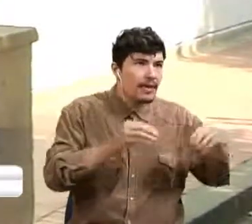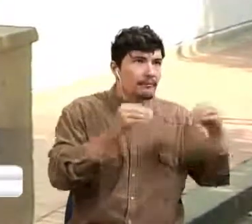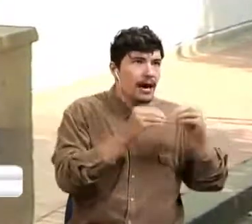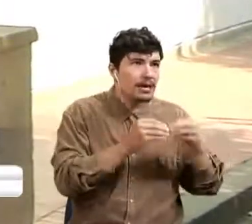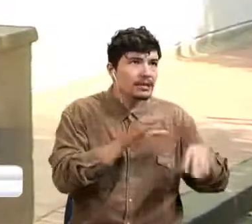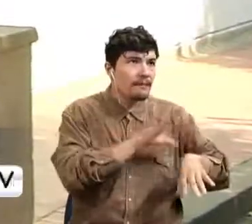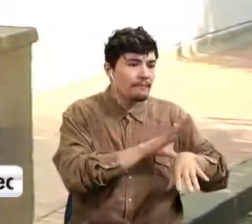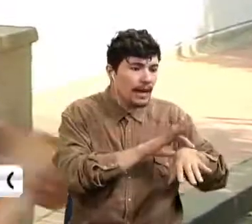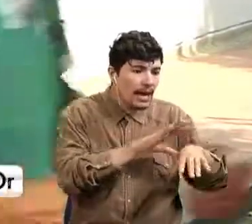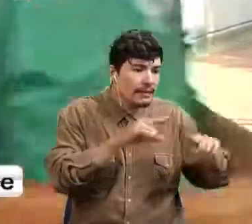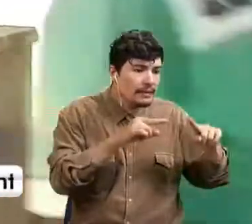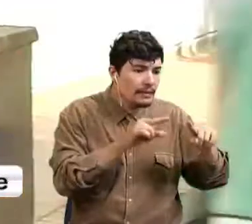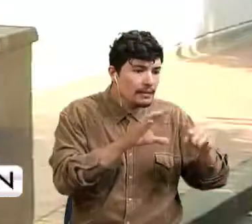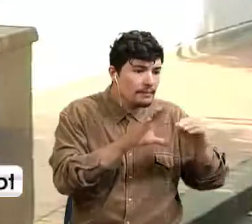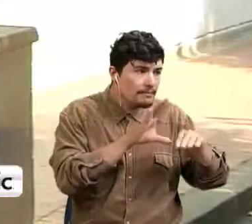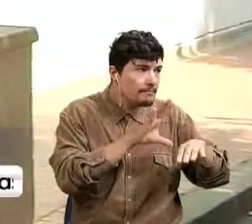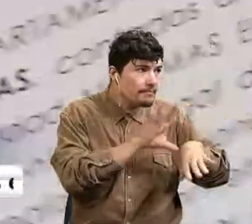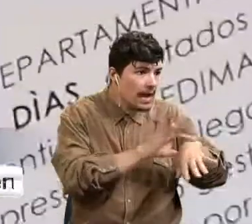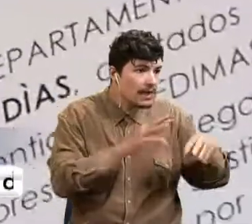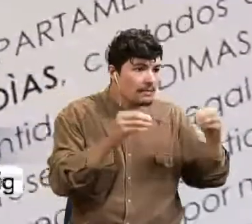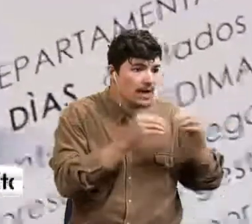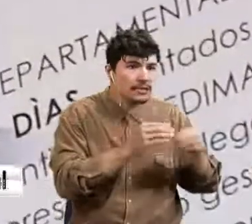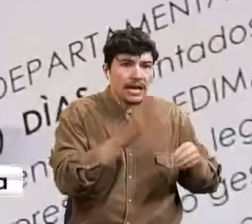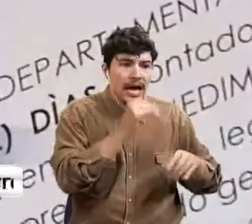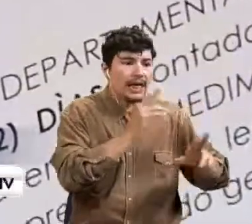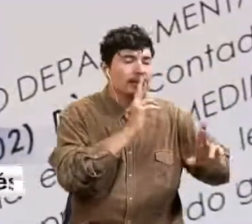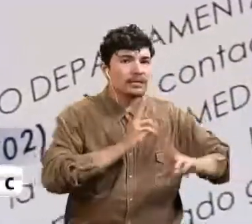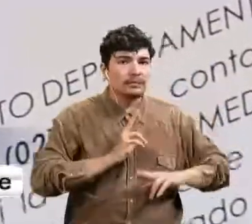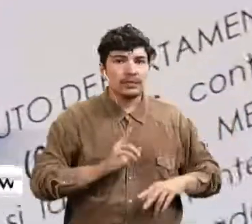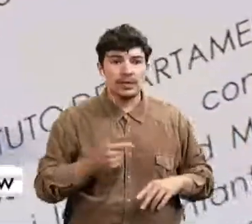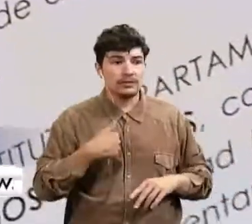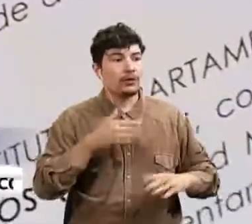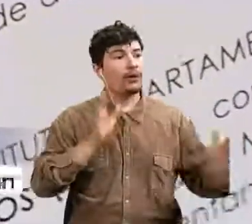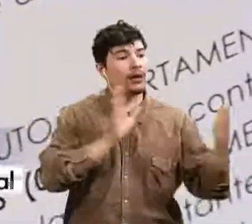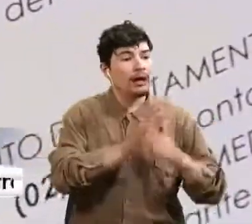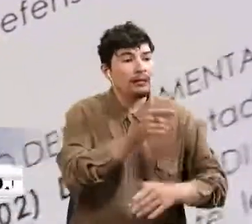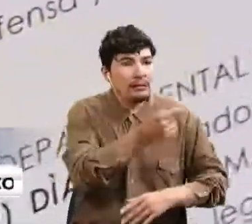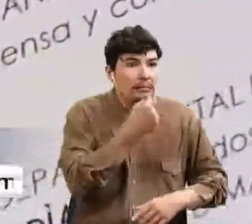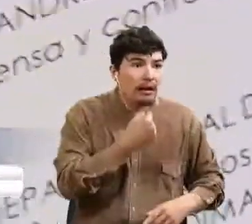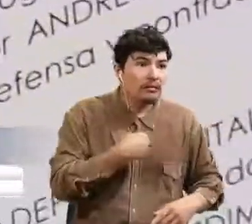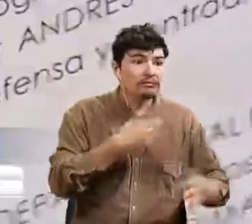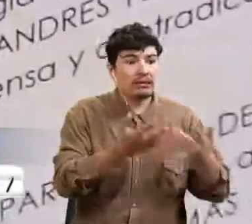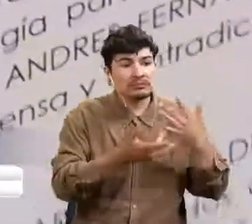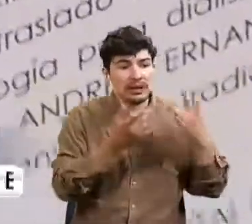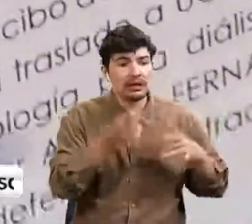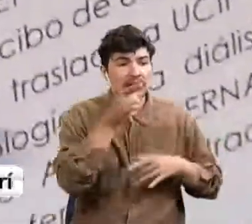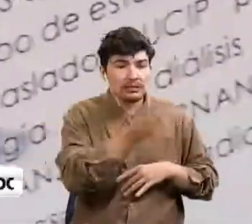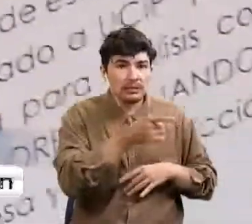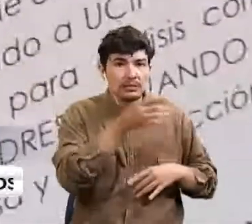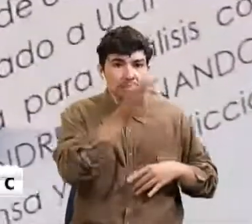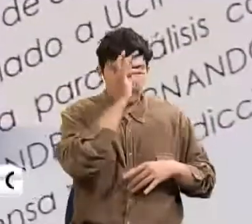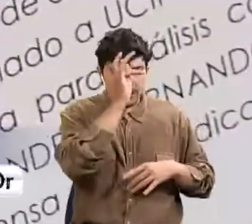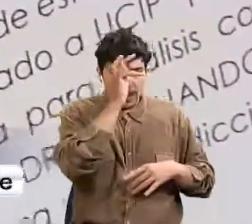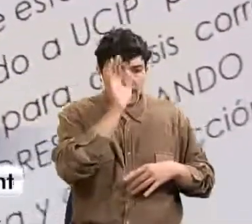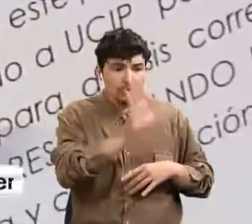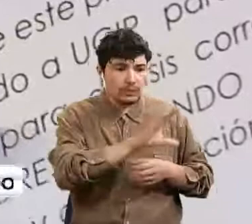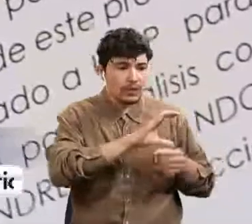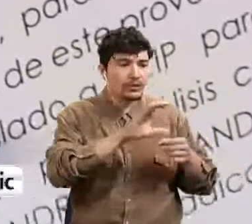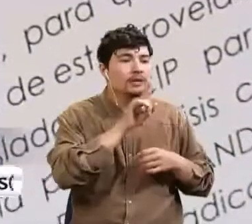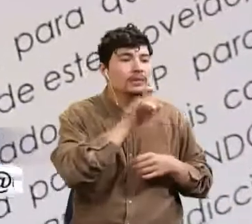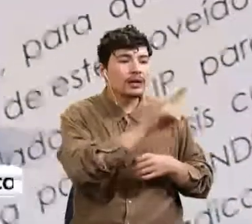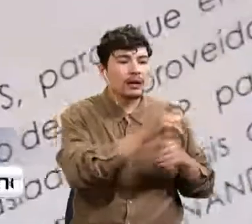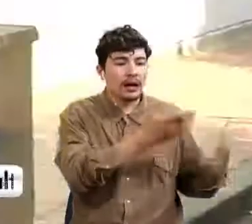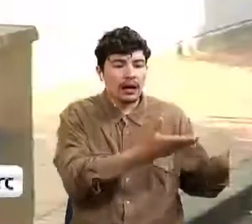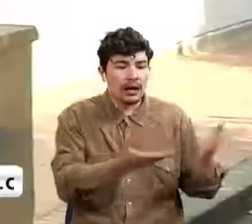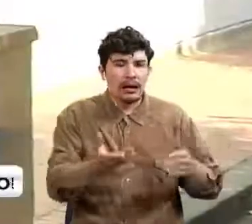No he tenido respuesta alguna, pues fui y hablé y dijeron que estaban esperando era que la clínica materno-infantil o el hospital de Bucaramanga lo